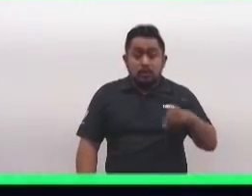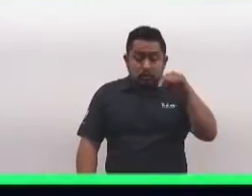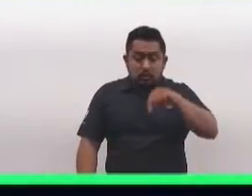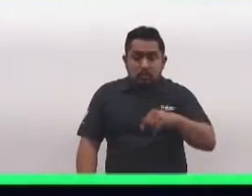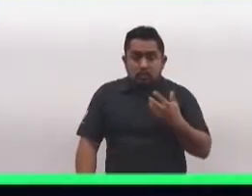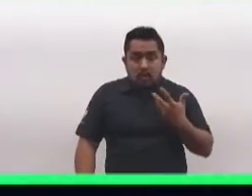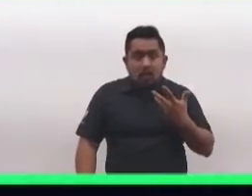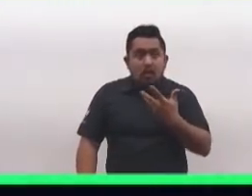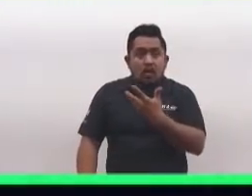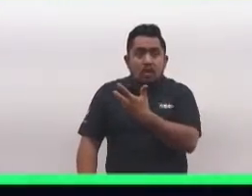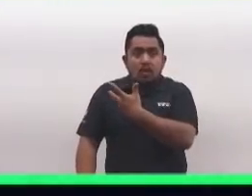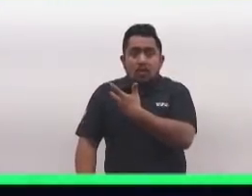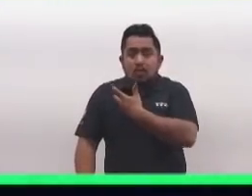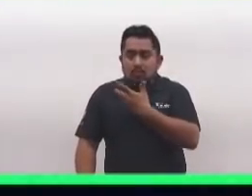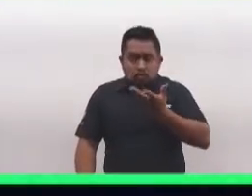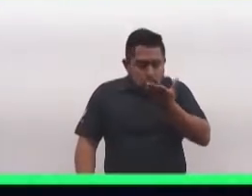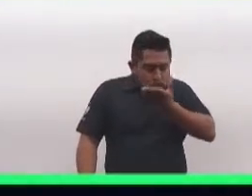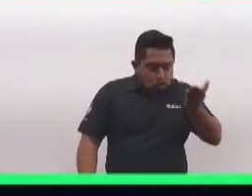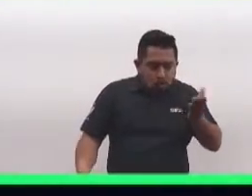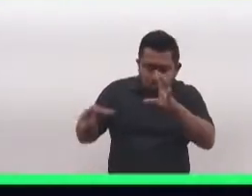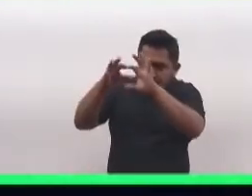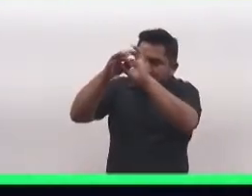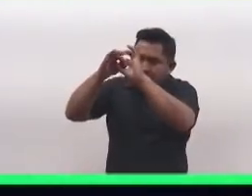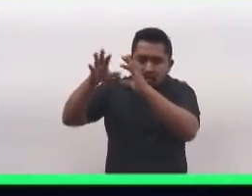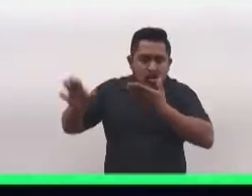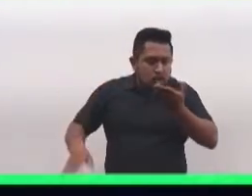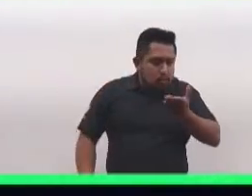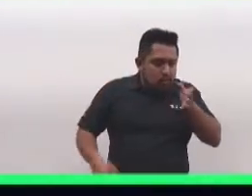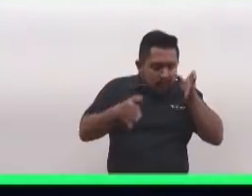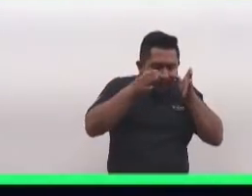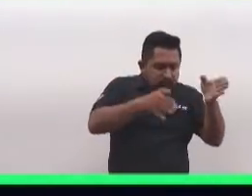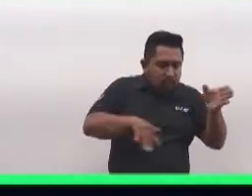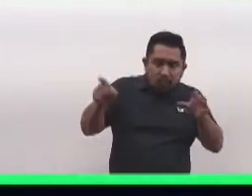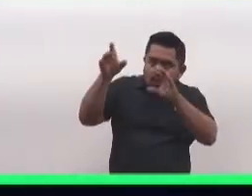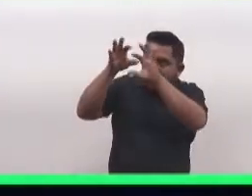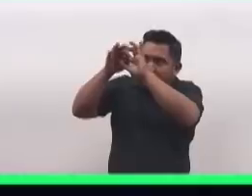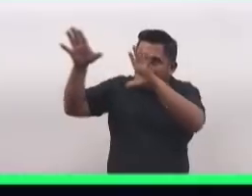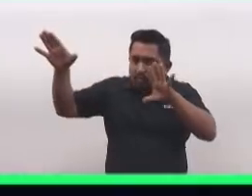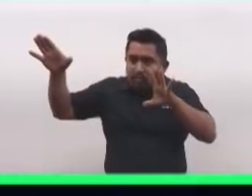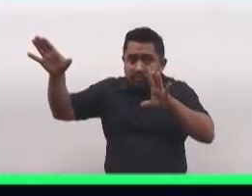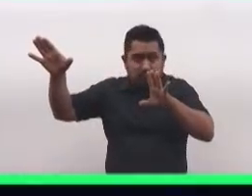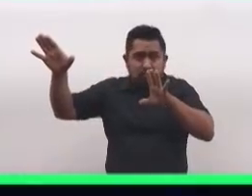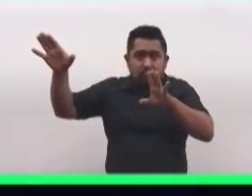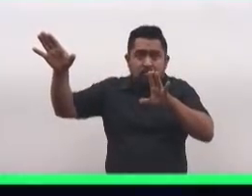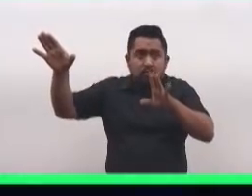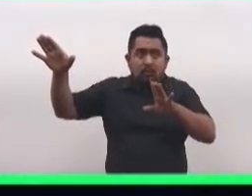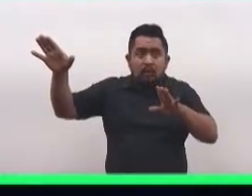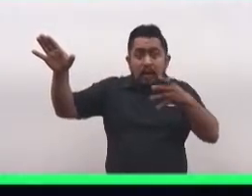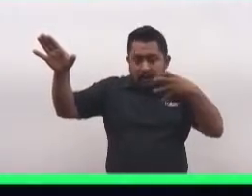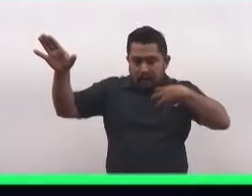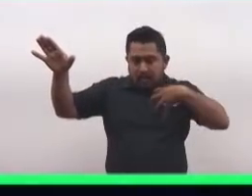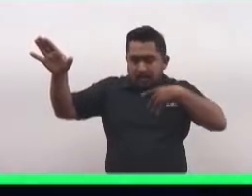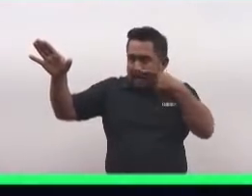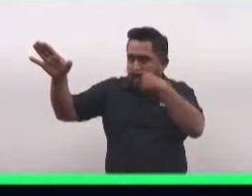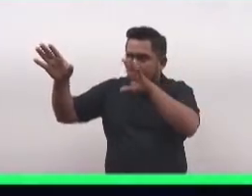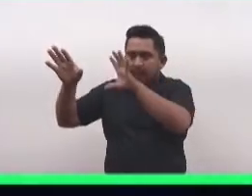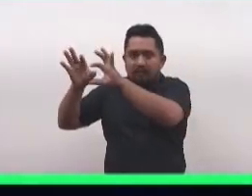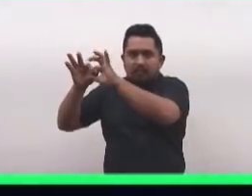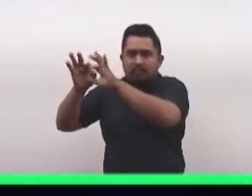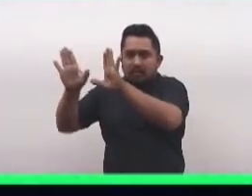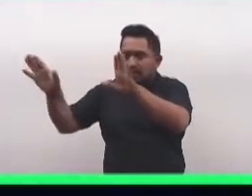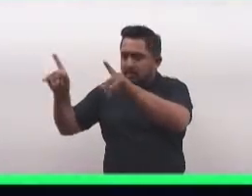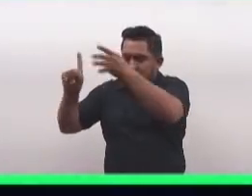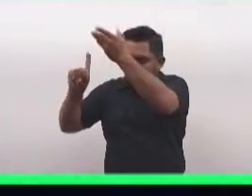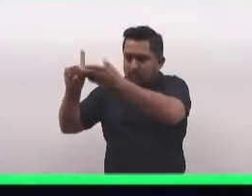no nos acercan de dios obvio nos alejan de dios y como en él estaba la vida y la vida la